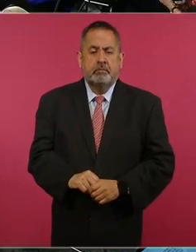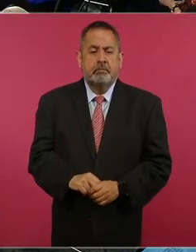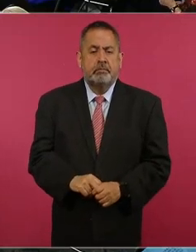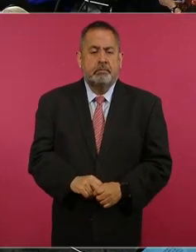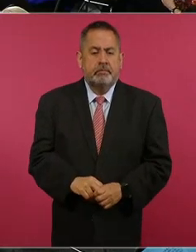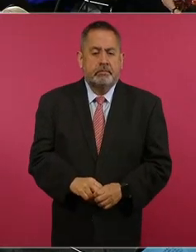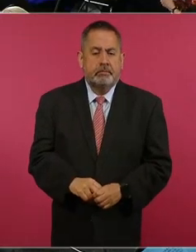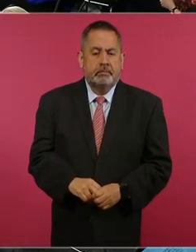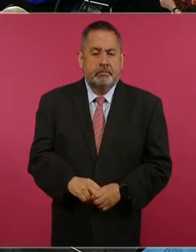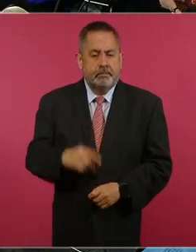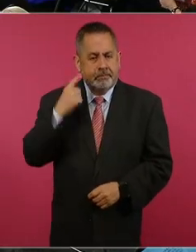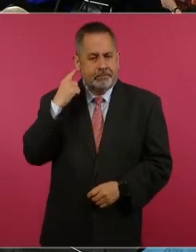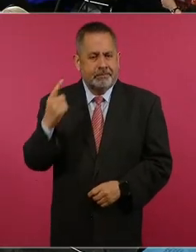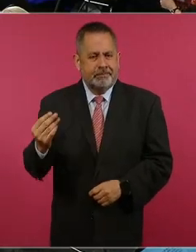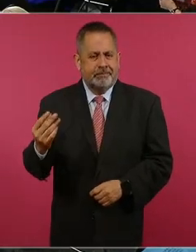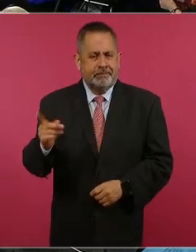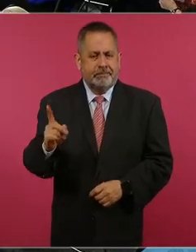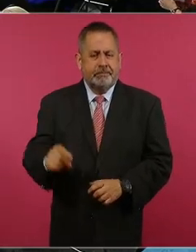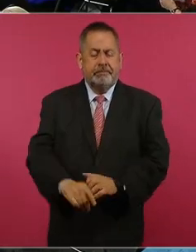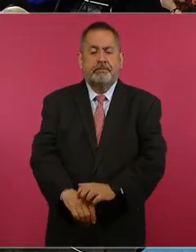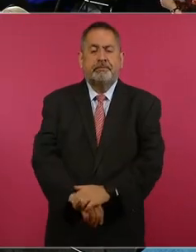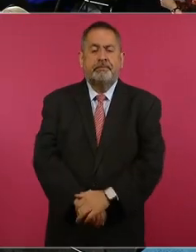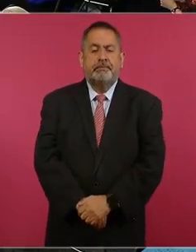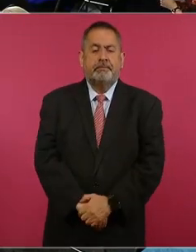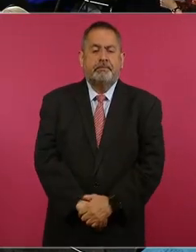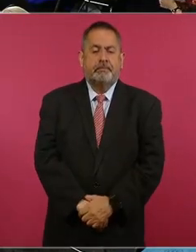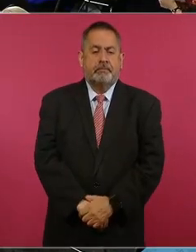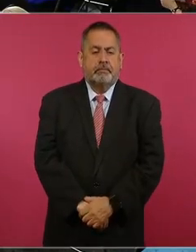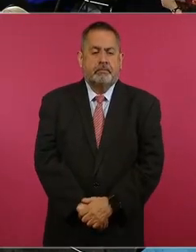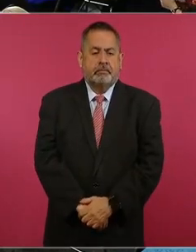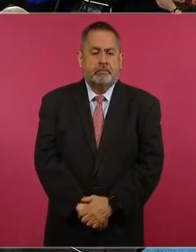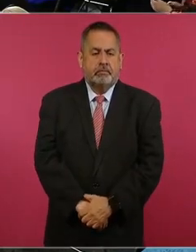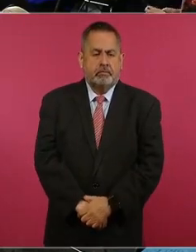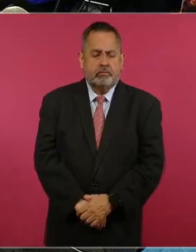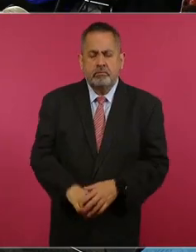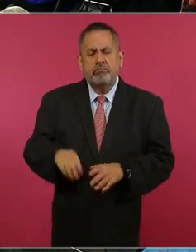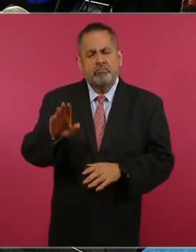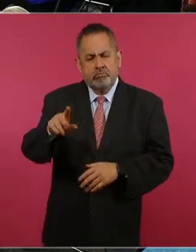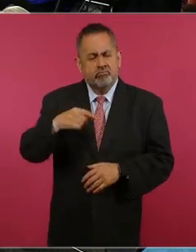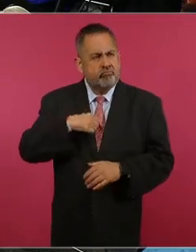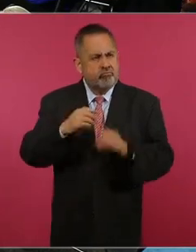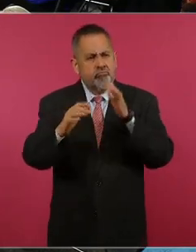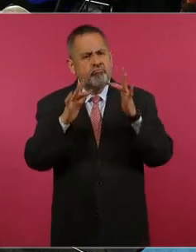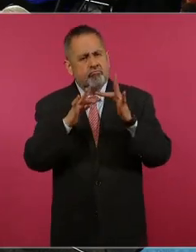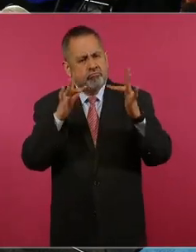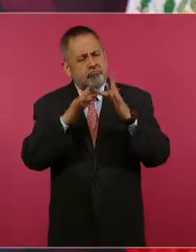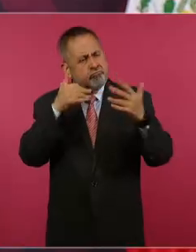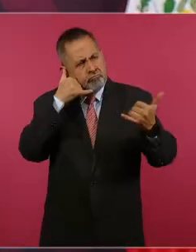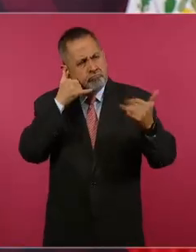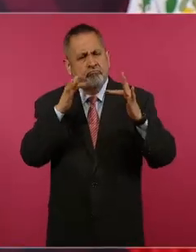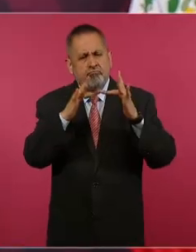¿Por qué la urgencia de la llamada de Biden el domingo? Porque nos comunicamos periódicamente.